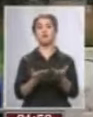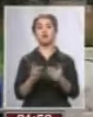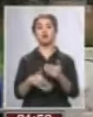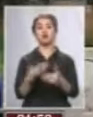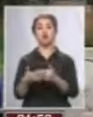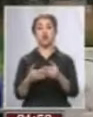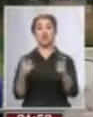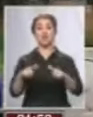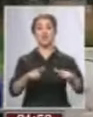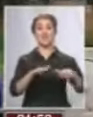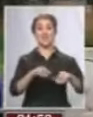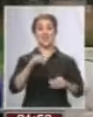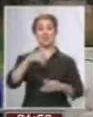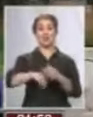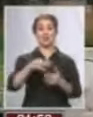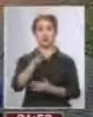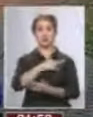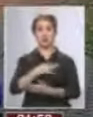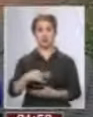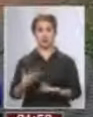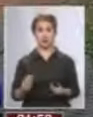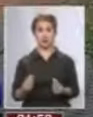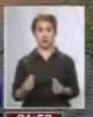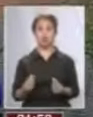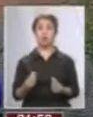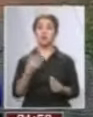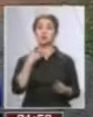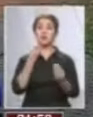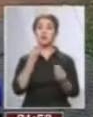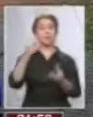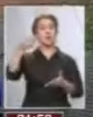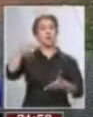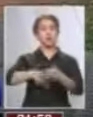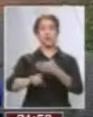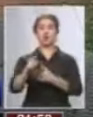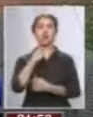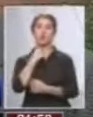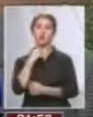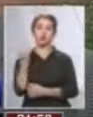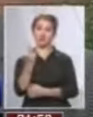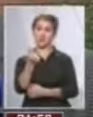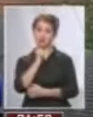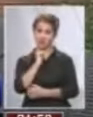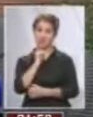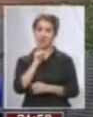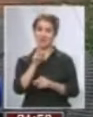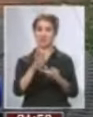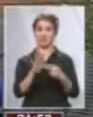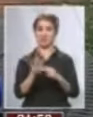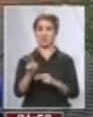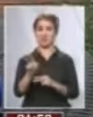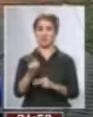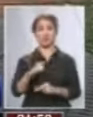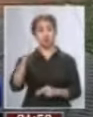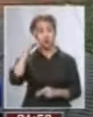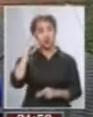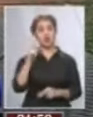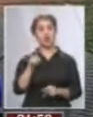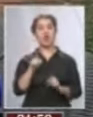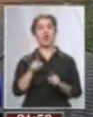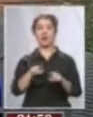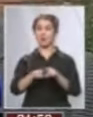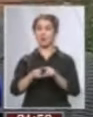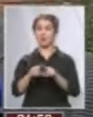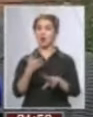oficinas funcionan dentro del ministerio. Lo que pasa es que en el fondo no les gustan las universidades privadas. Y yo creo que detrás de eso